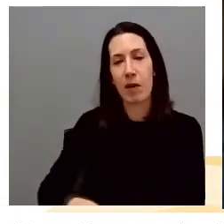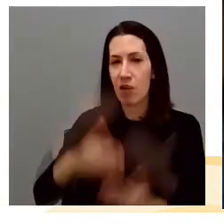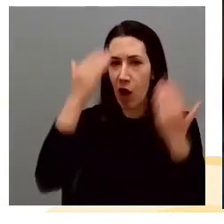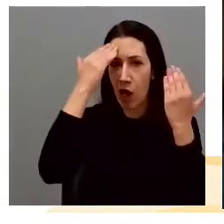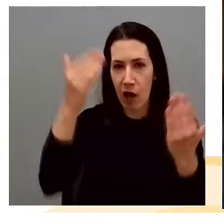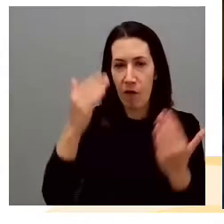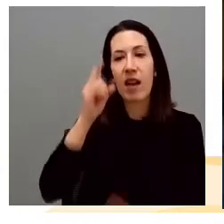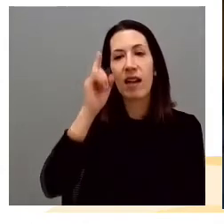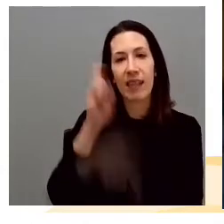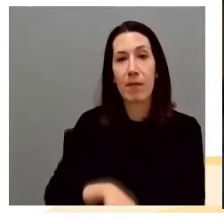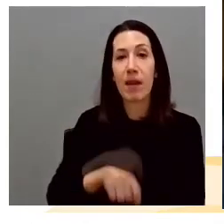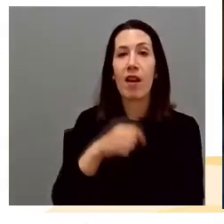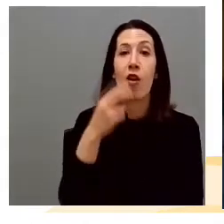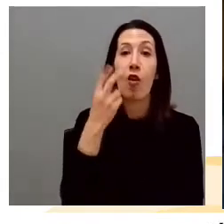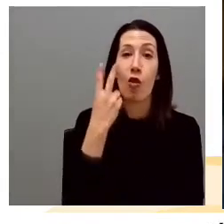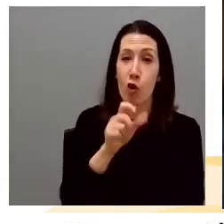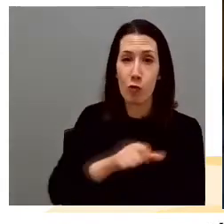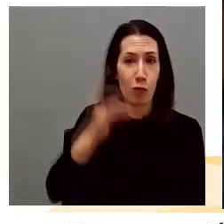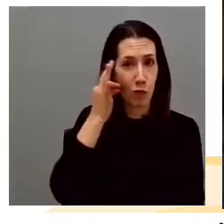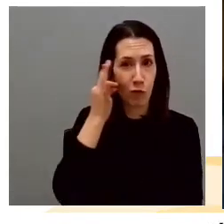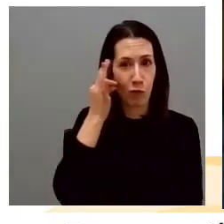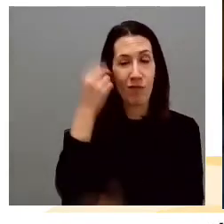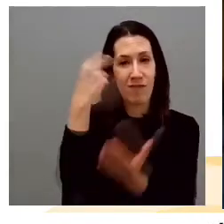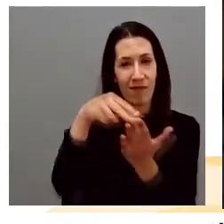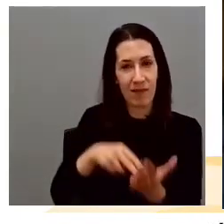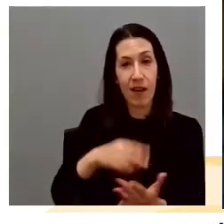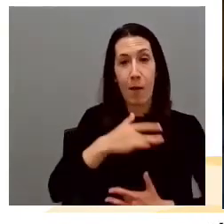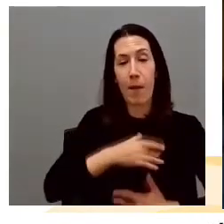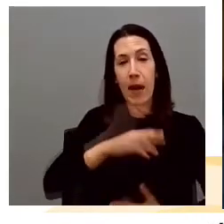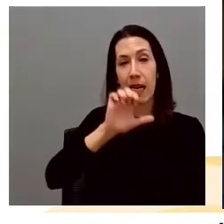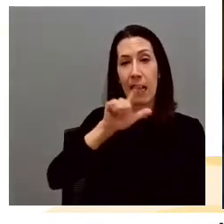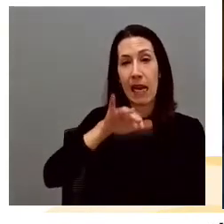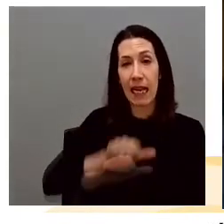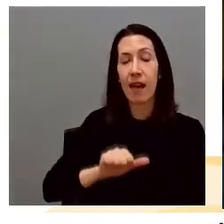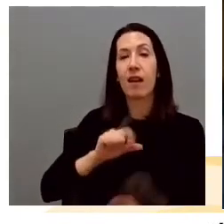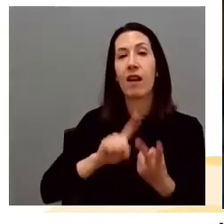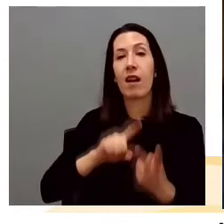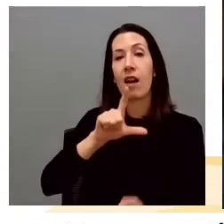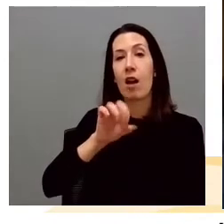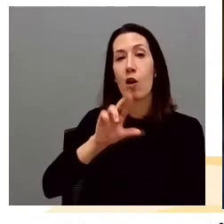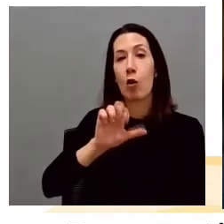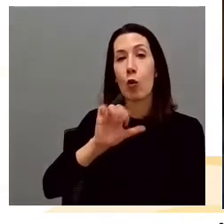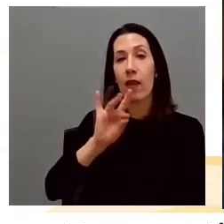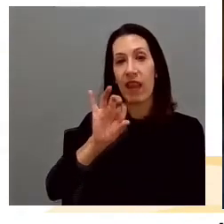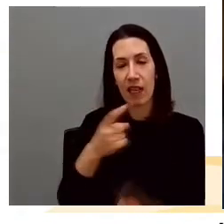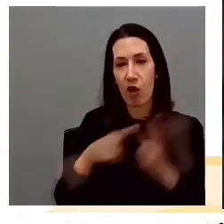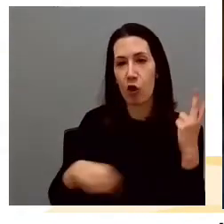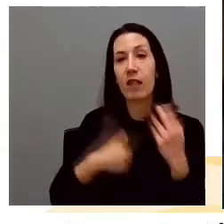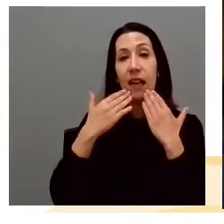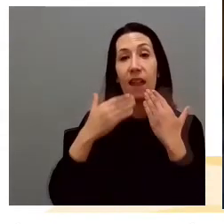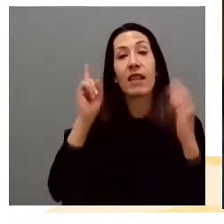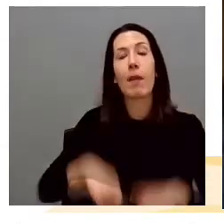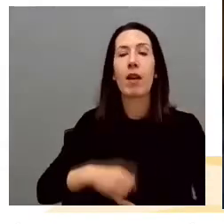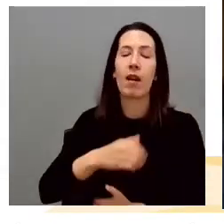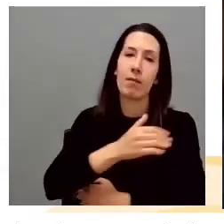las lectoras del manifiesto, a María Elena, a Lourdes. Querida Manoli, presidenta